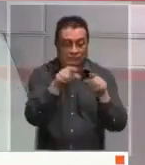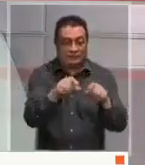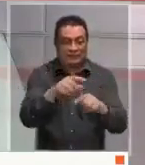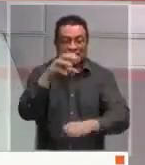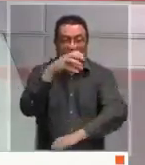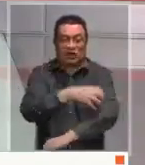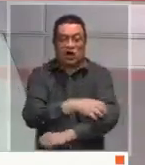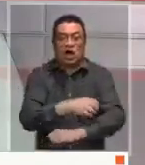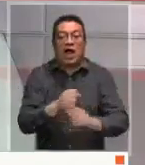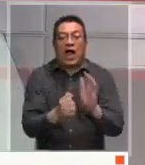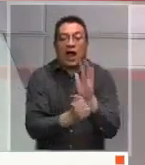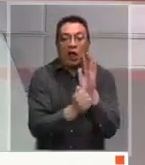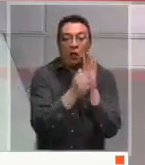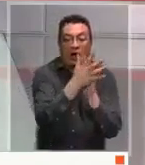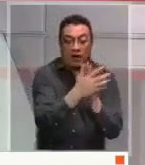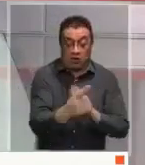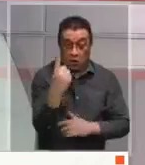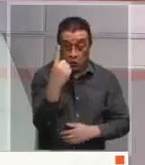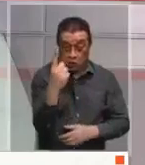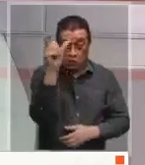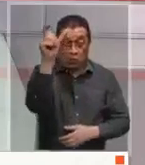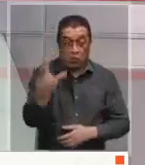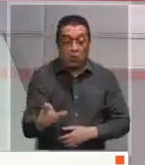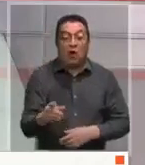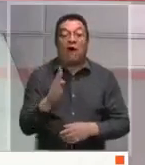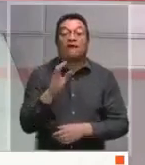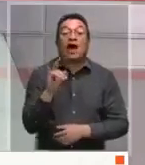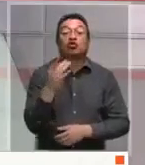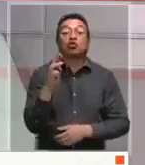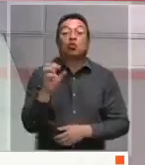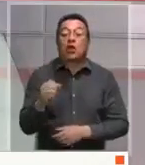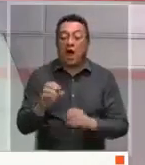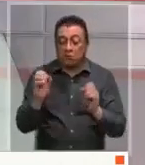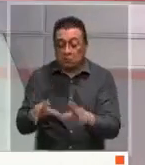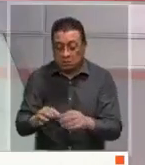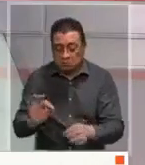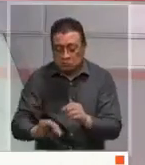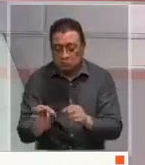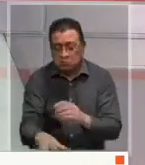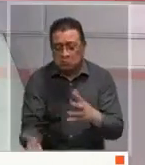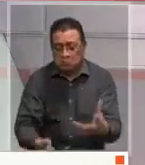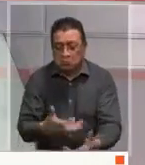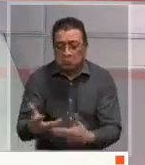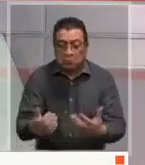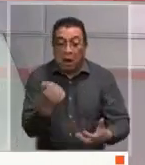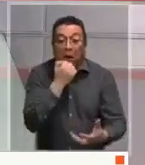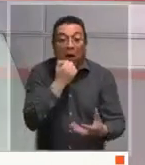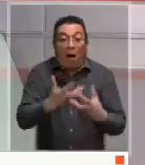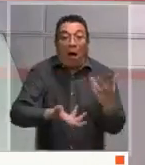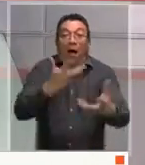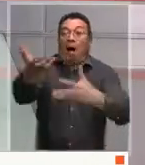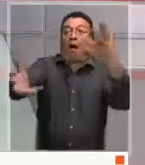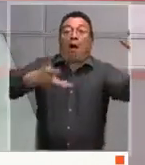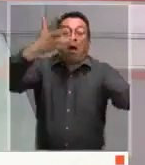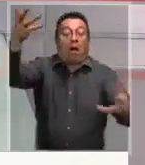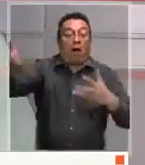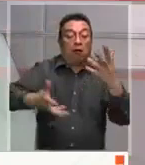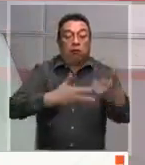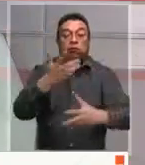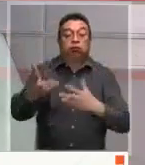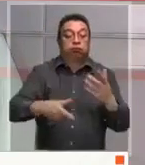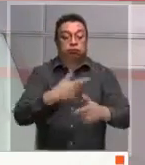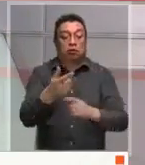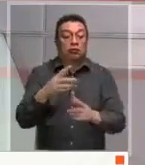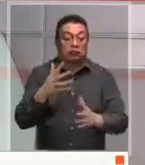de la Araucanía. Una de ellas quemaba basura en su patio cuando las llamas se escaparon de control y terminaron